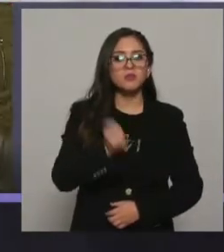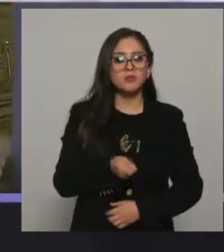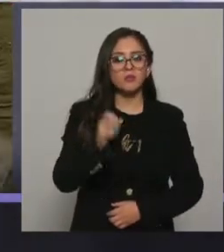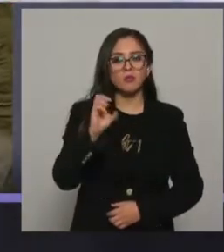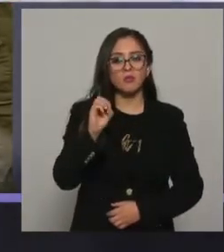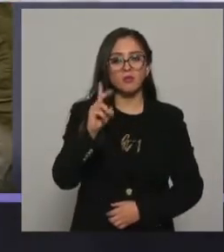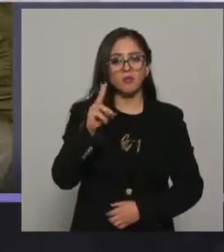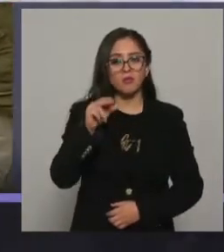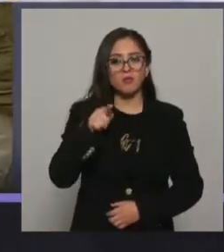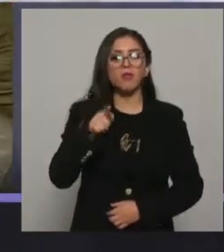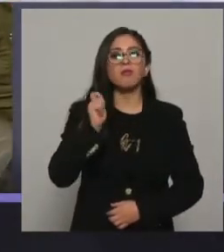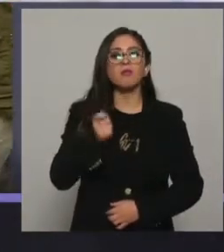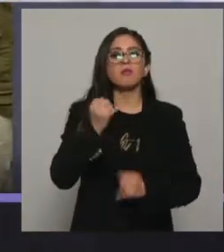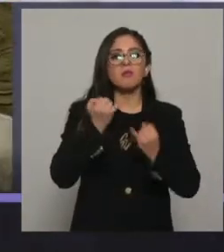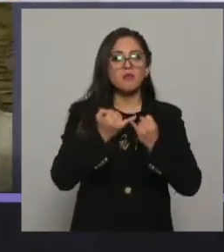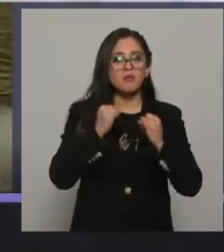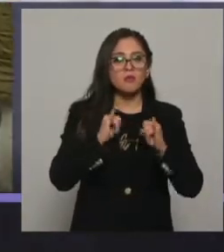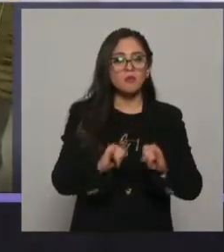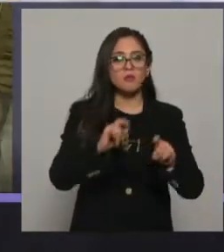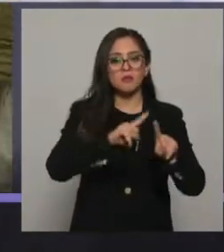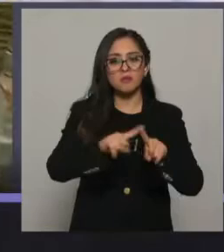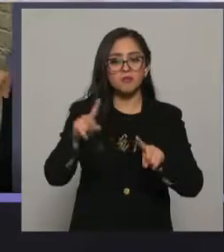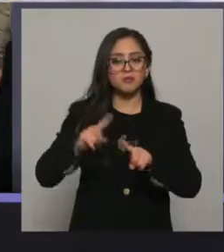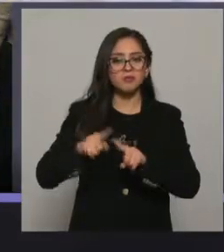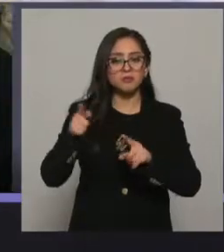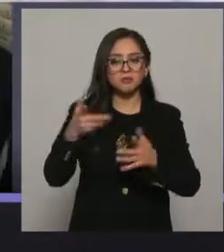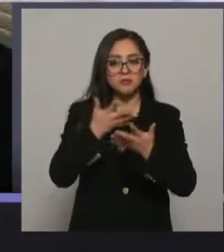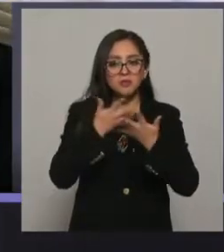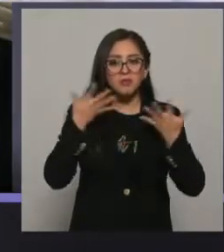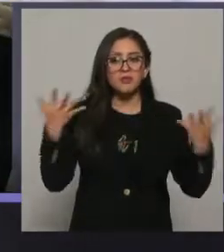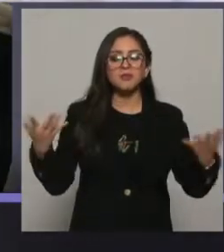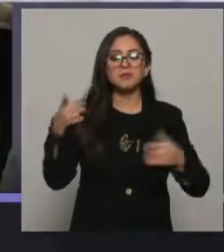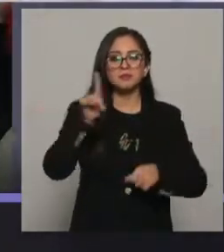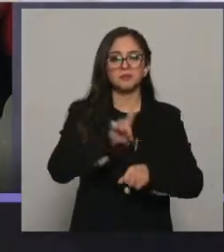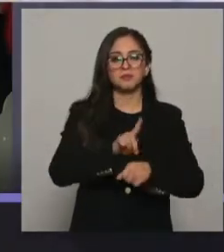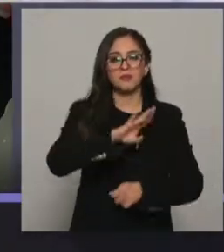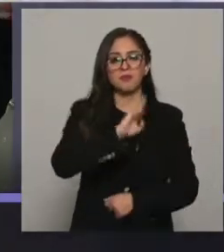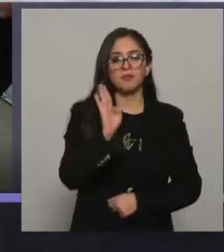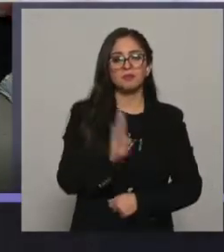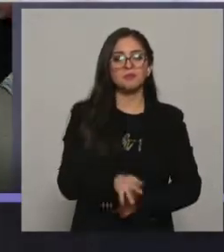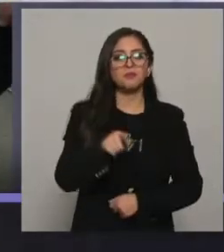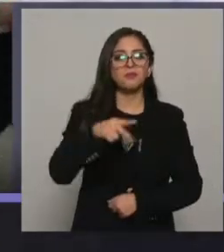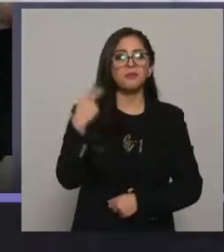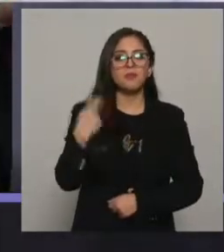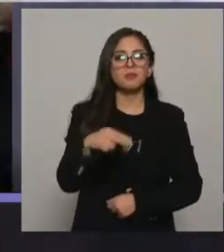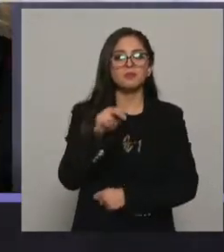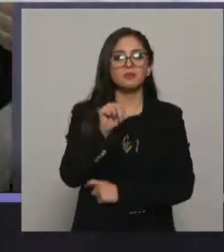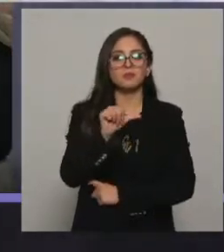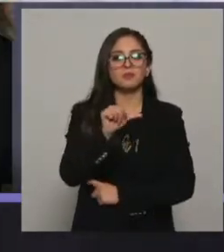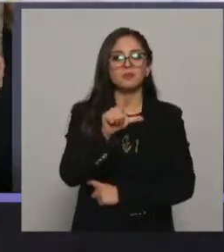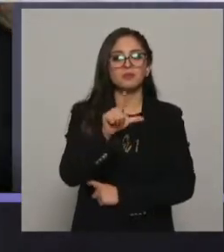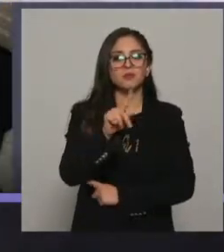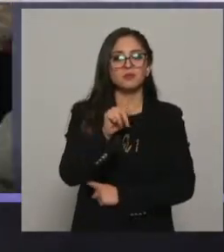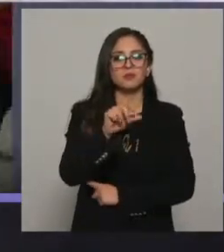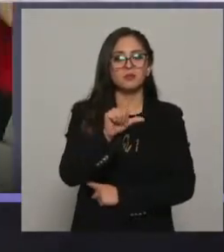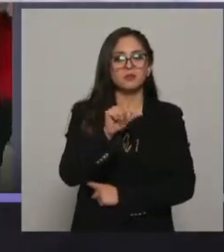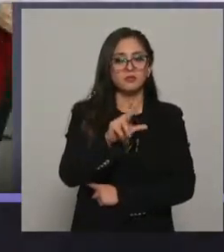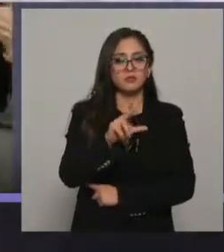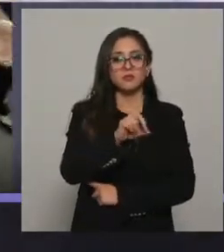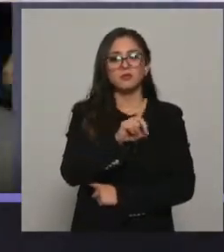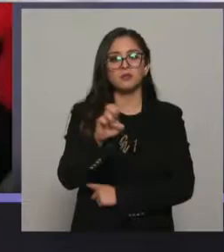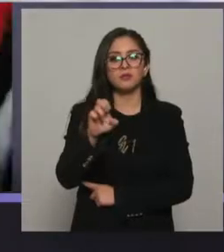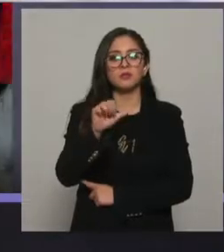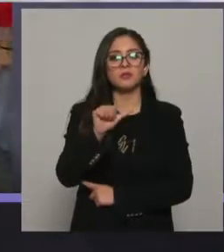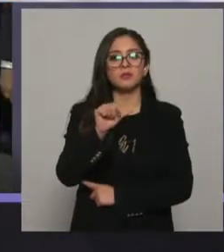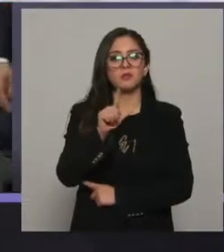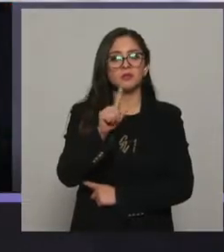la inauguración de esta ofrenda monumental de Día de Muertos que se ha llamado Altar de Altares, y estamos viendo al